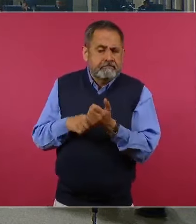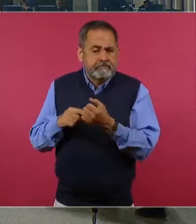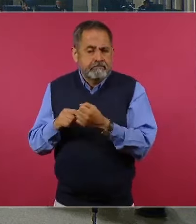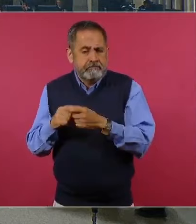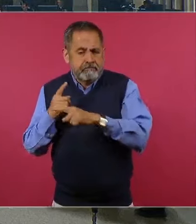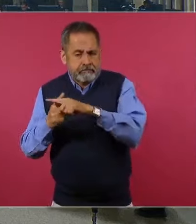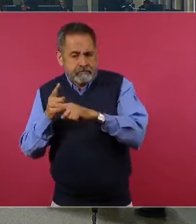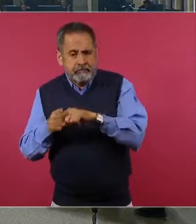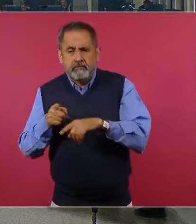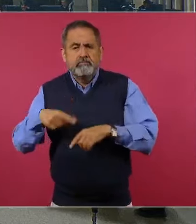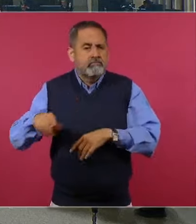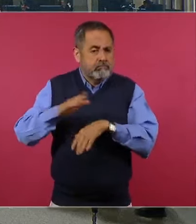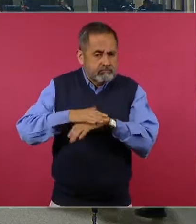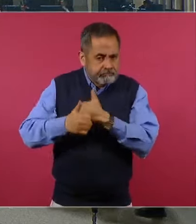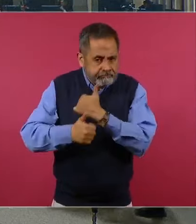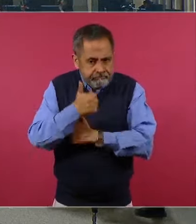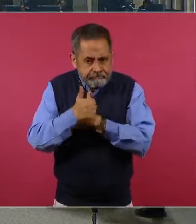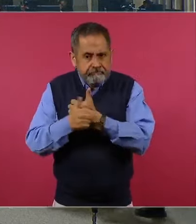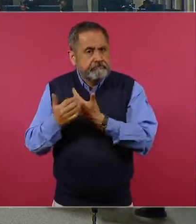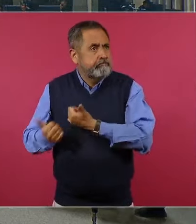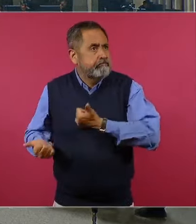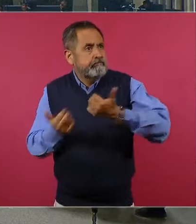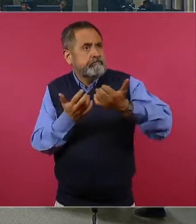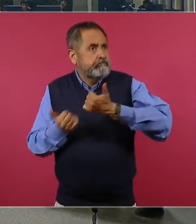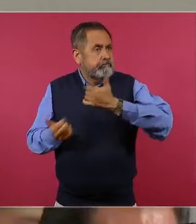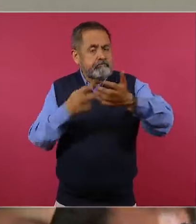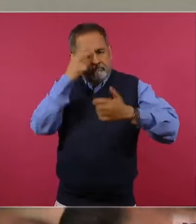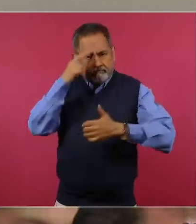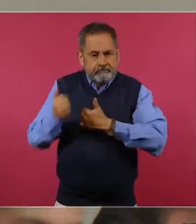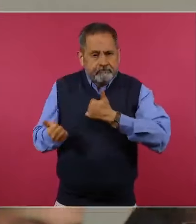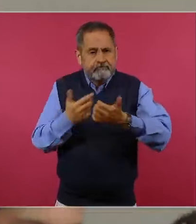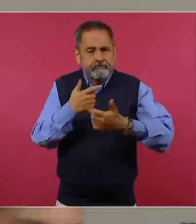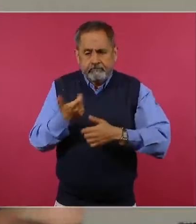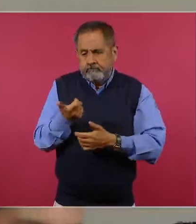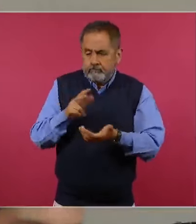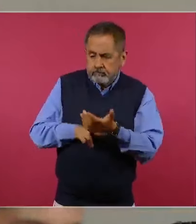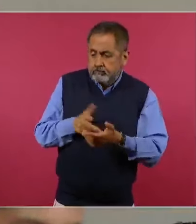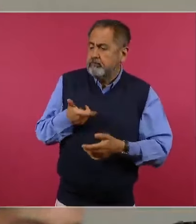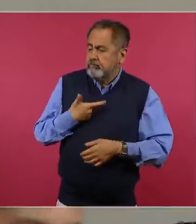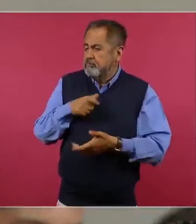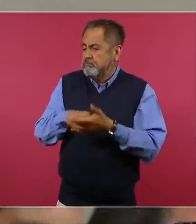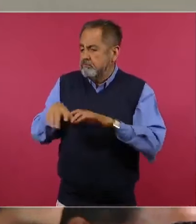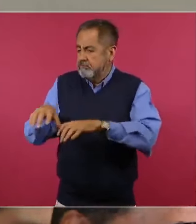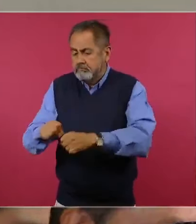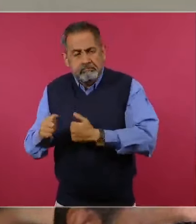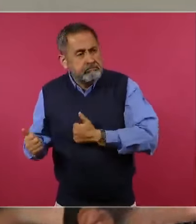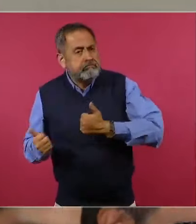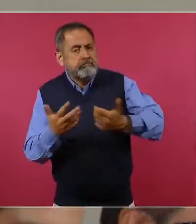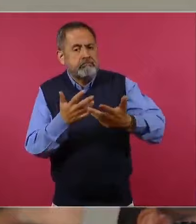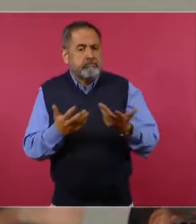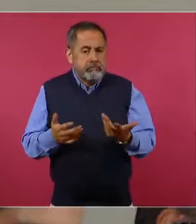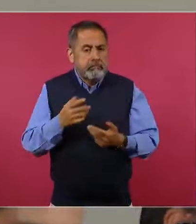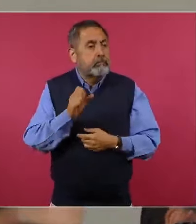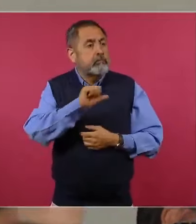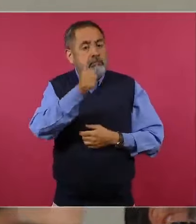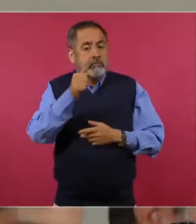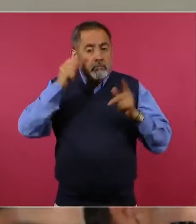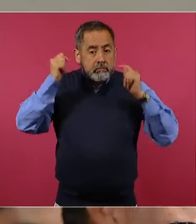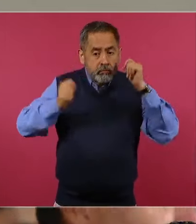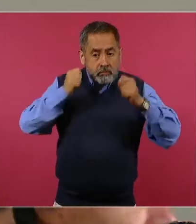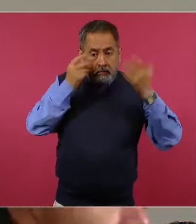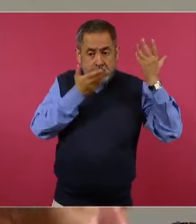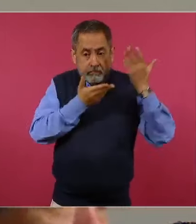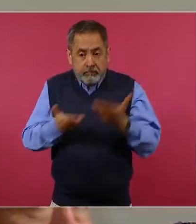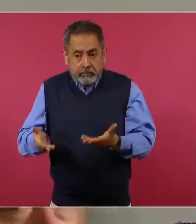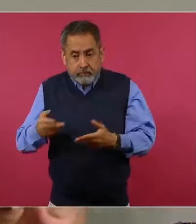es más competitividad de las exportaciones mexicanas por el precio, otra es para los turistas que vienen a